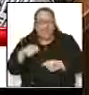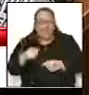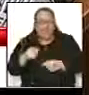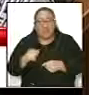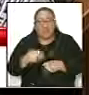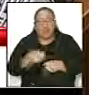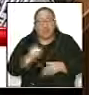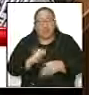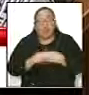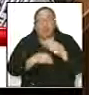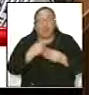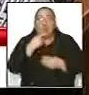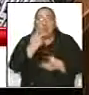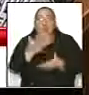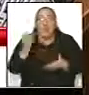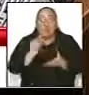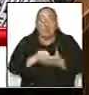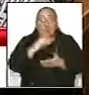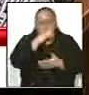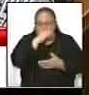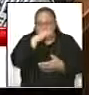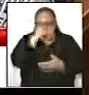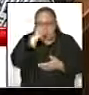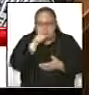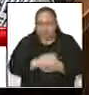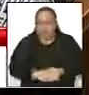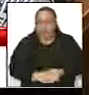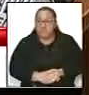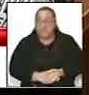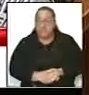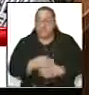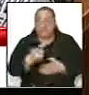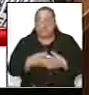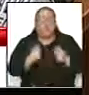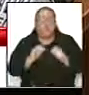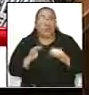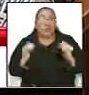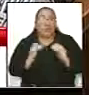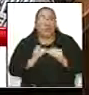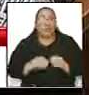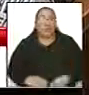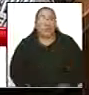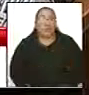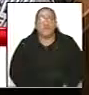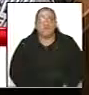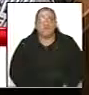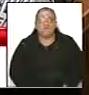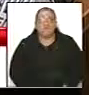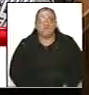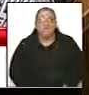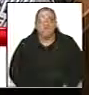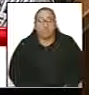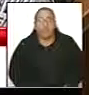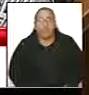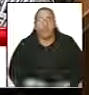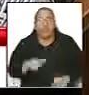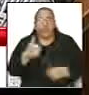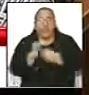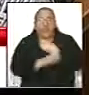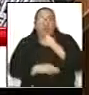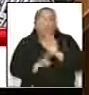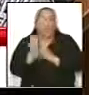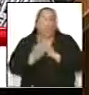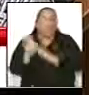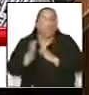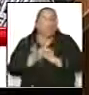proveedores mundiales en satelitales, nos damos cuenta que los proveedores son contados por los dedos de la mano. En vista a este, digamos, desarrollo